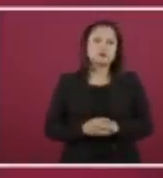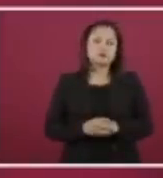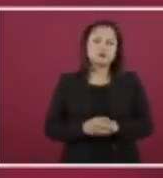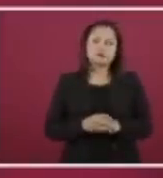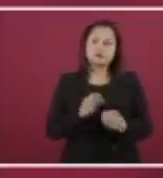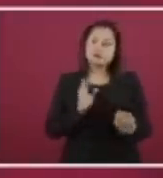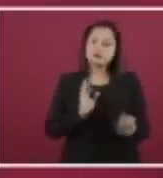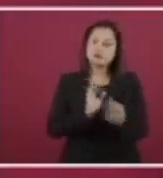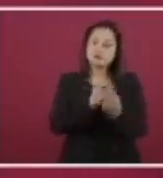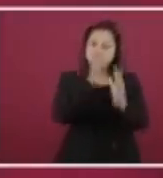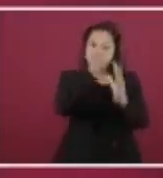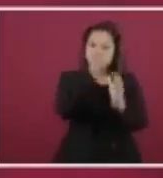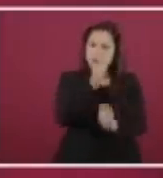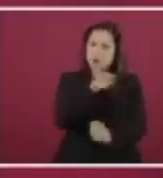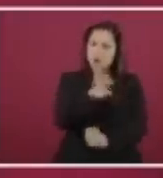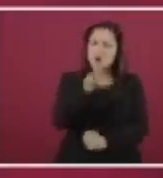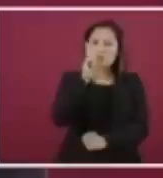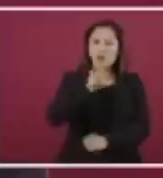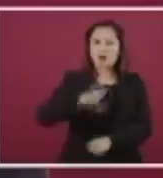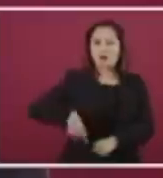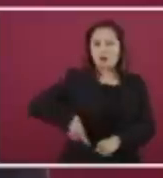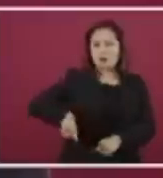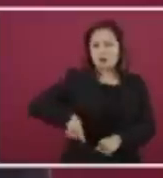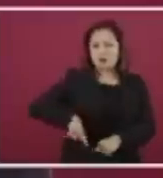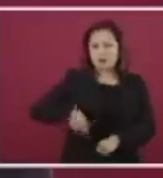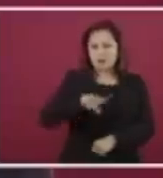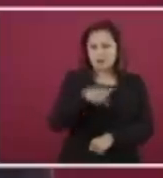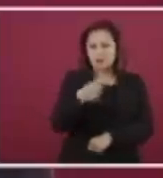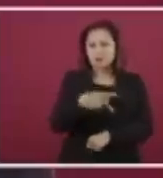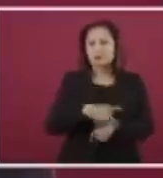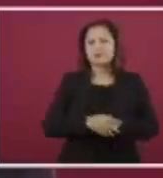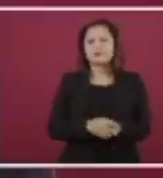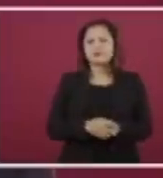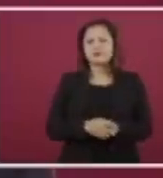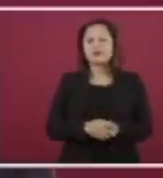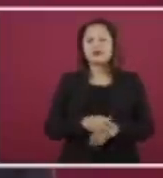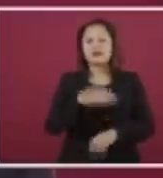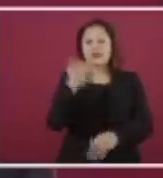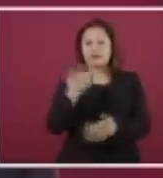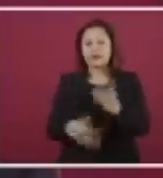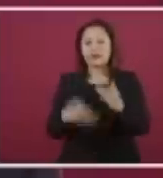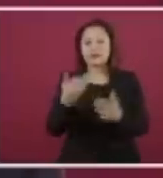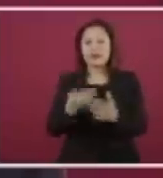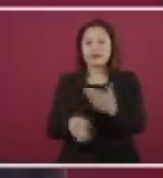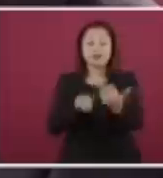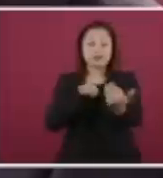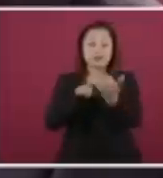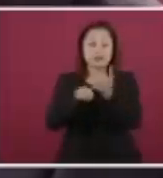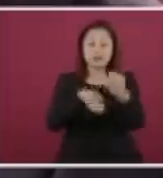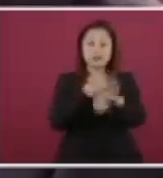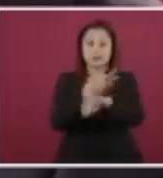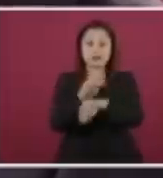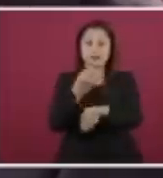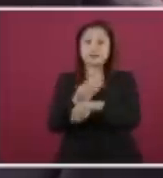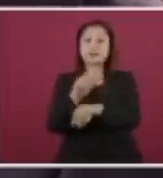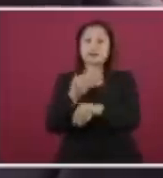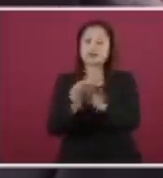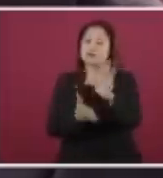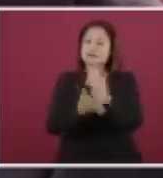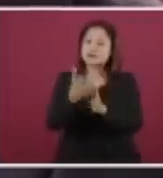gobernadora, es un acuerdo. Ahí tenemos pendiente el terminar la carretera. Ahí